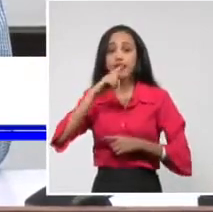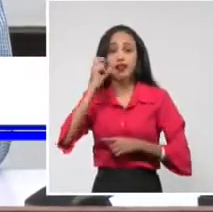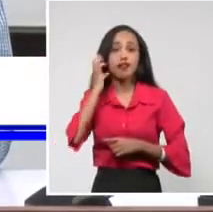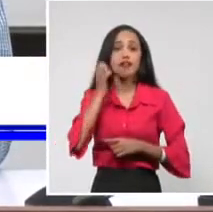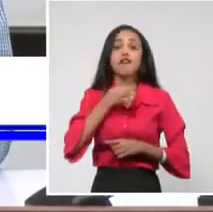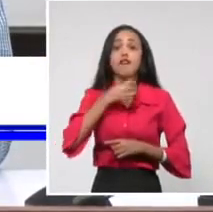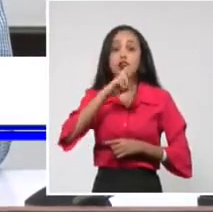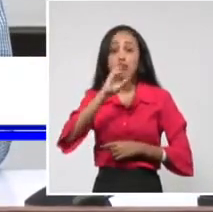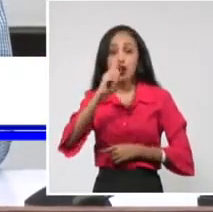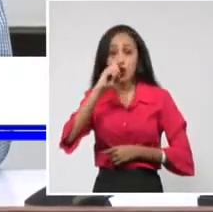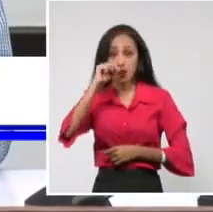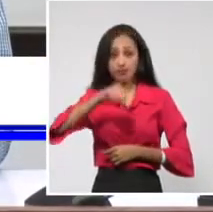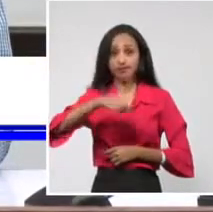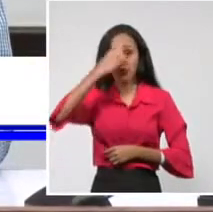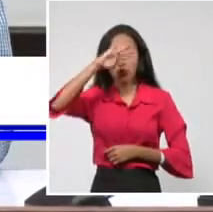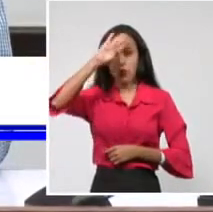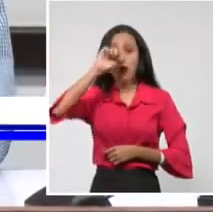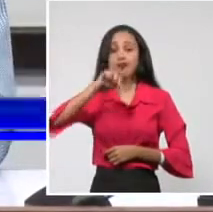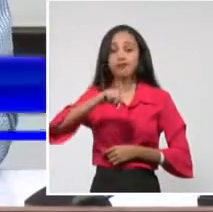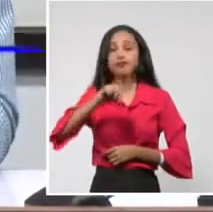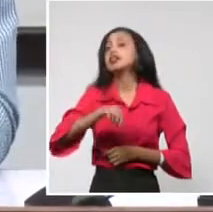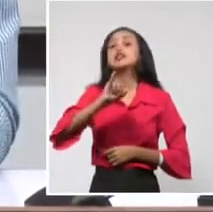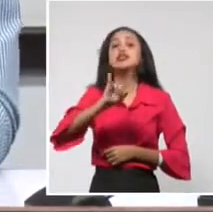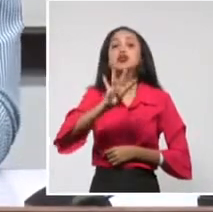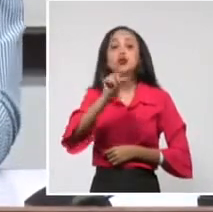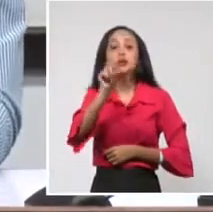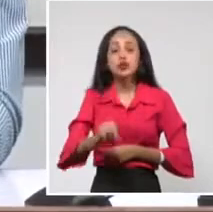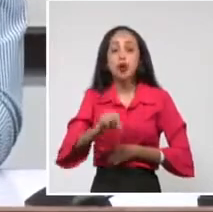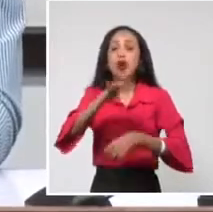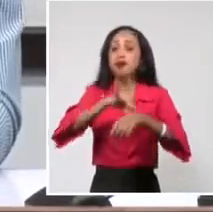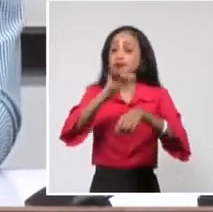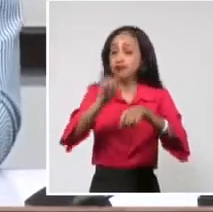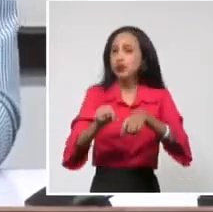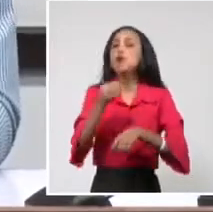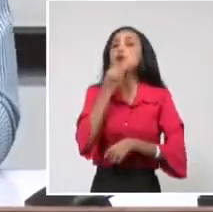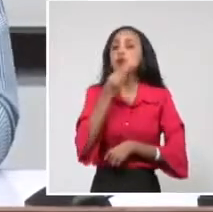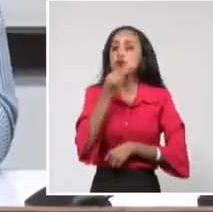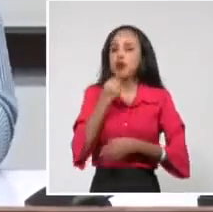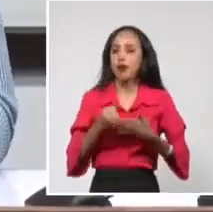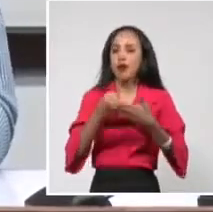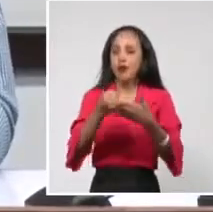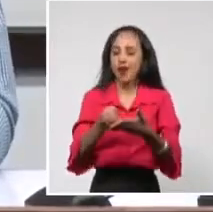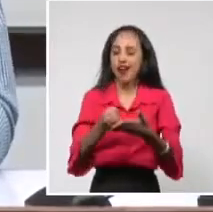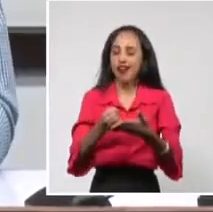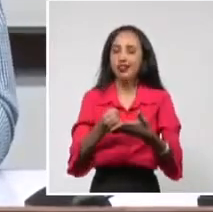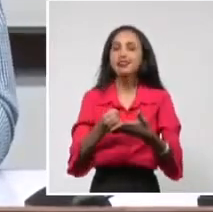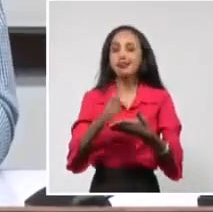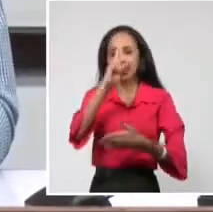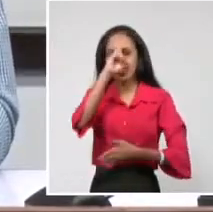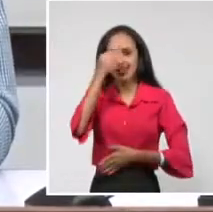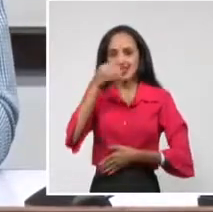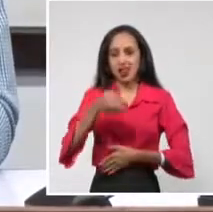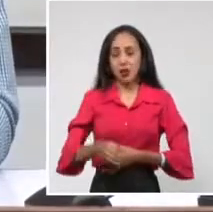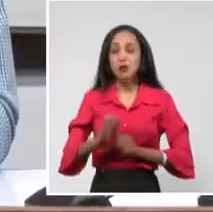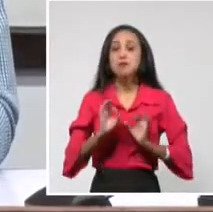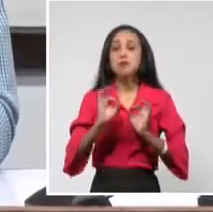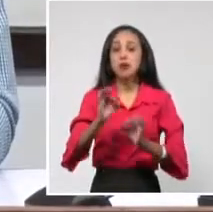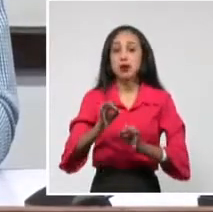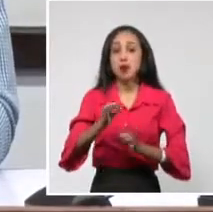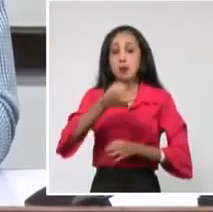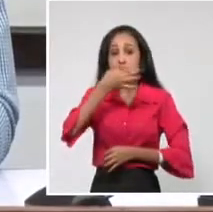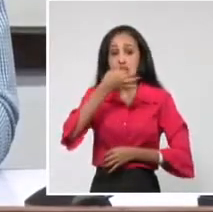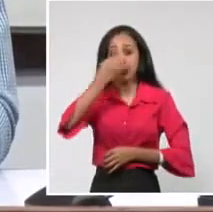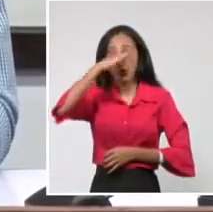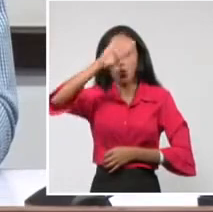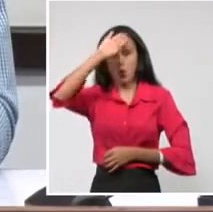recombinado. Y aquí trataron 64 pacientes y lograron con este protocolo y con el uso de este medicamento biotecnológico